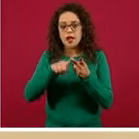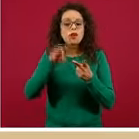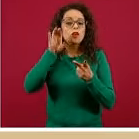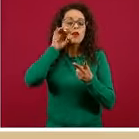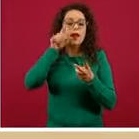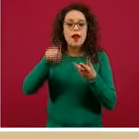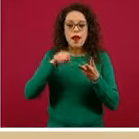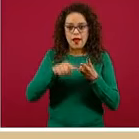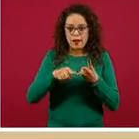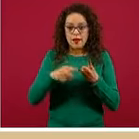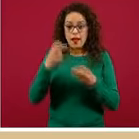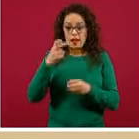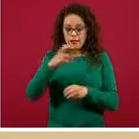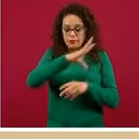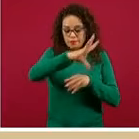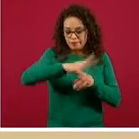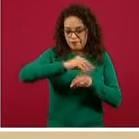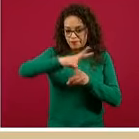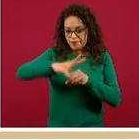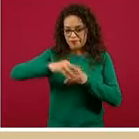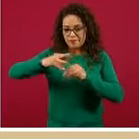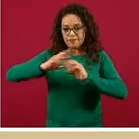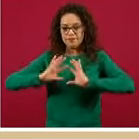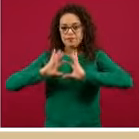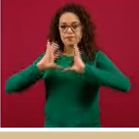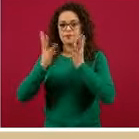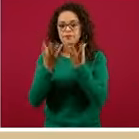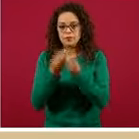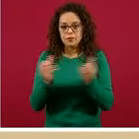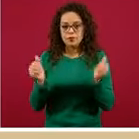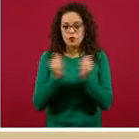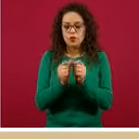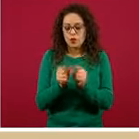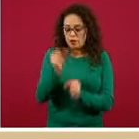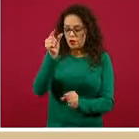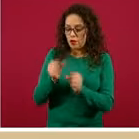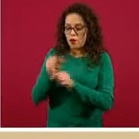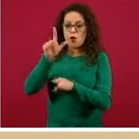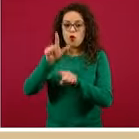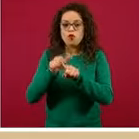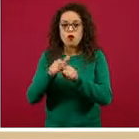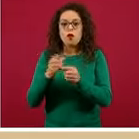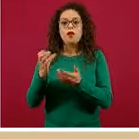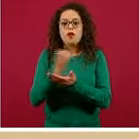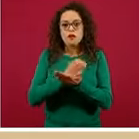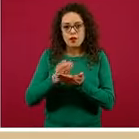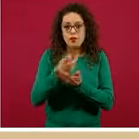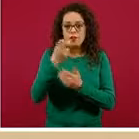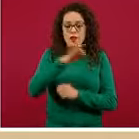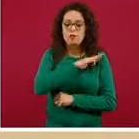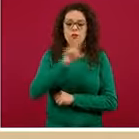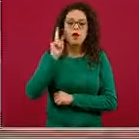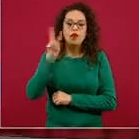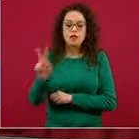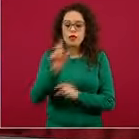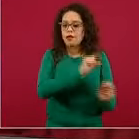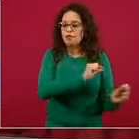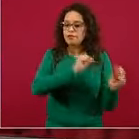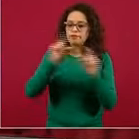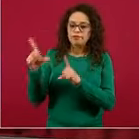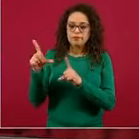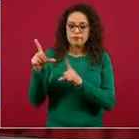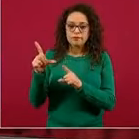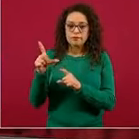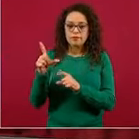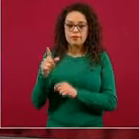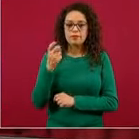lo sumamos a los que ya están en las barras de color café, y entonces tenemos la siguiente diapositiva, que son precisamente los